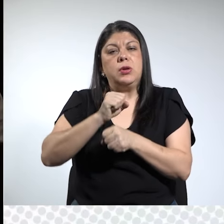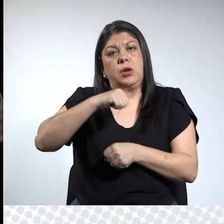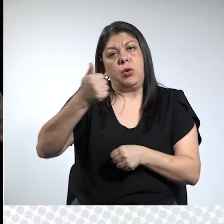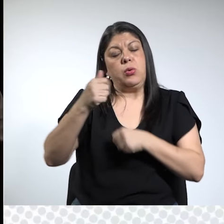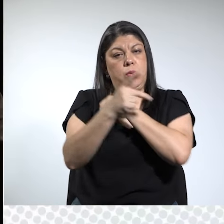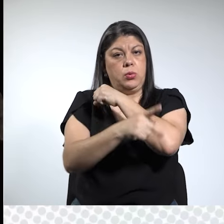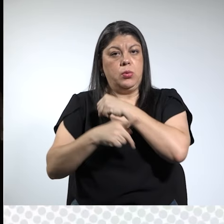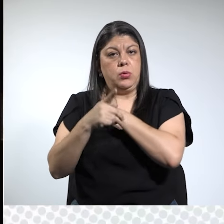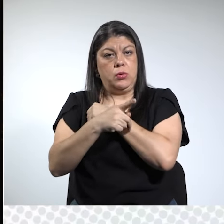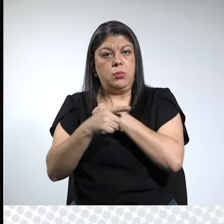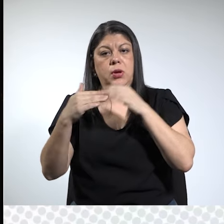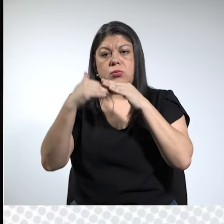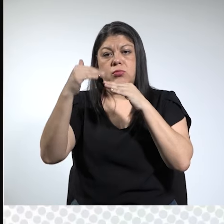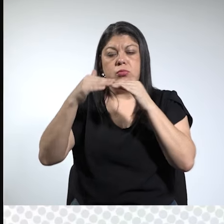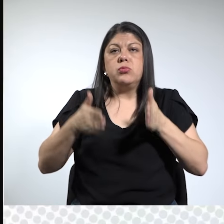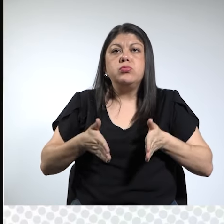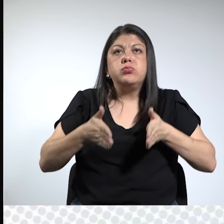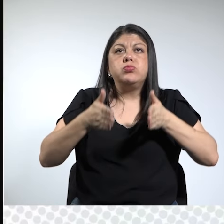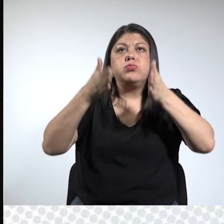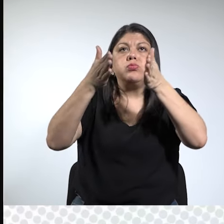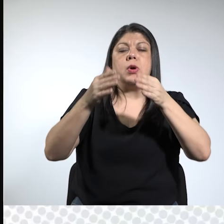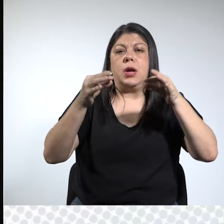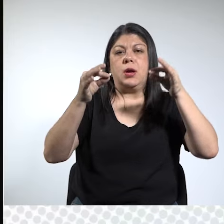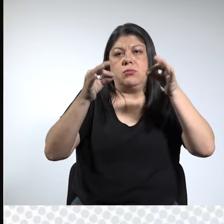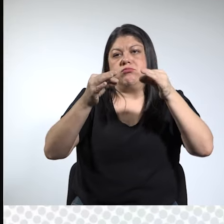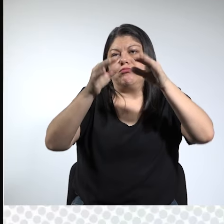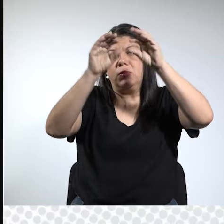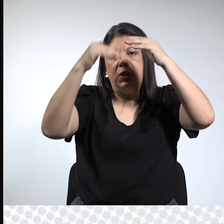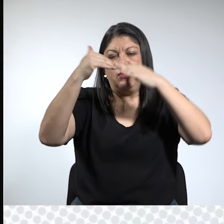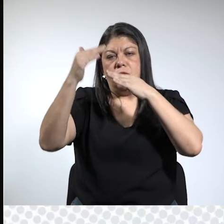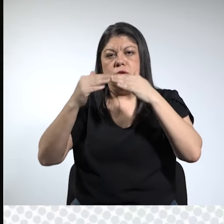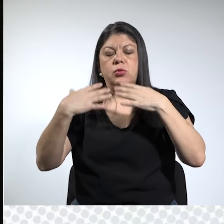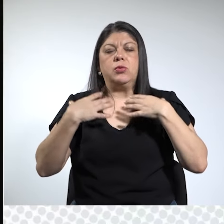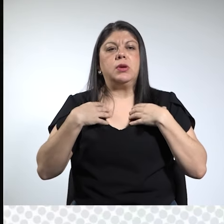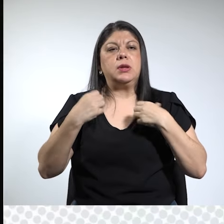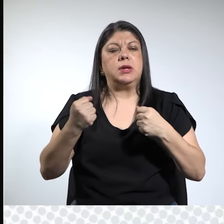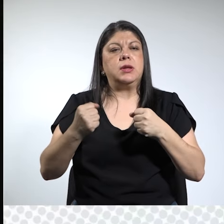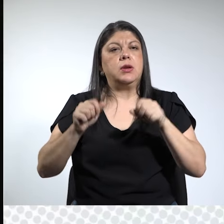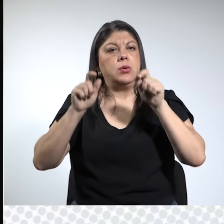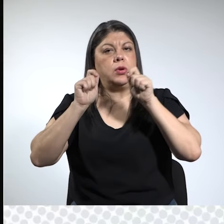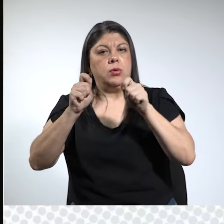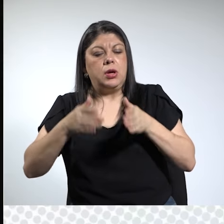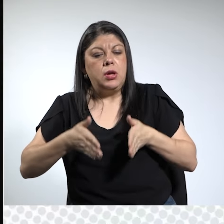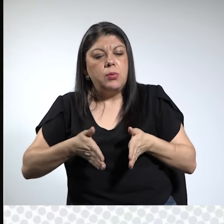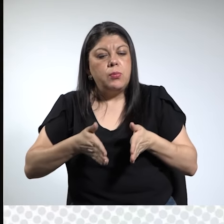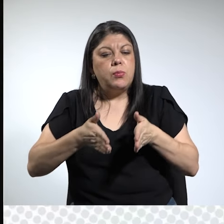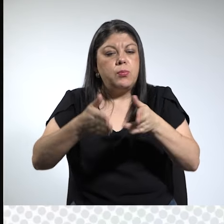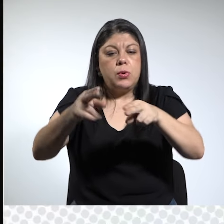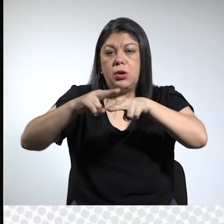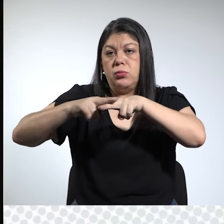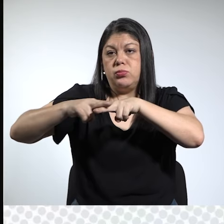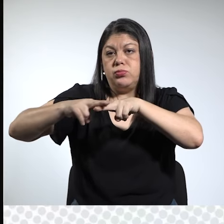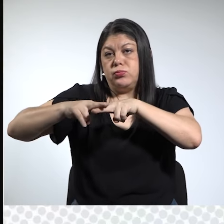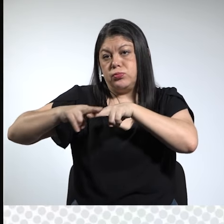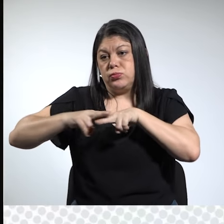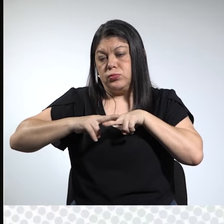países desde el punto de vista de infraestructura física, educativa, de salud y carretera, ferroviaria, etcétera.